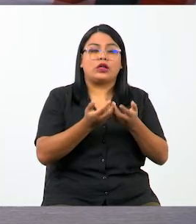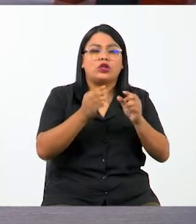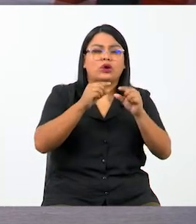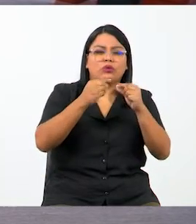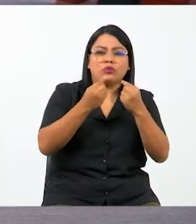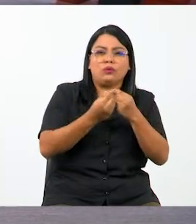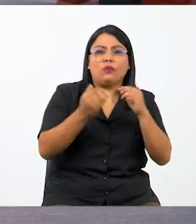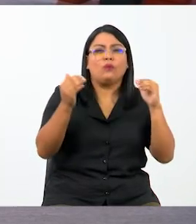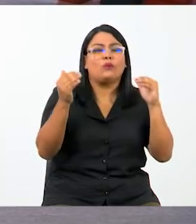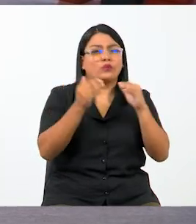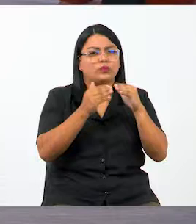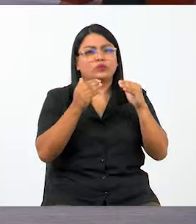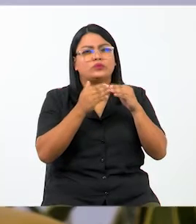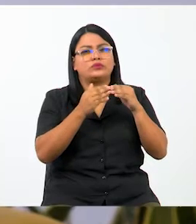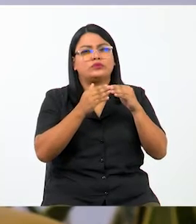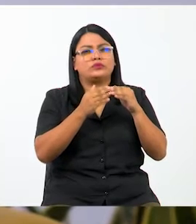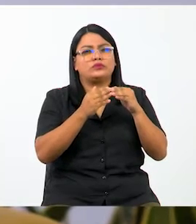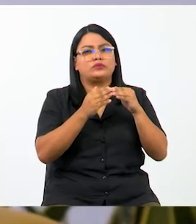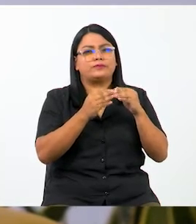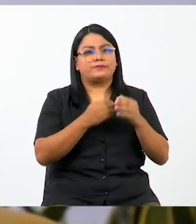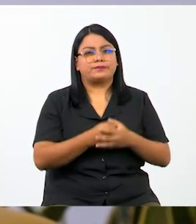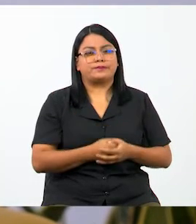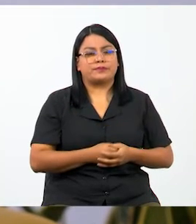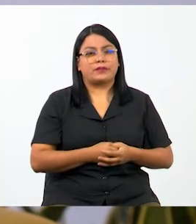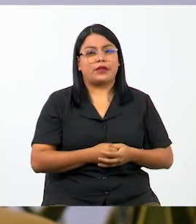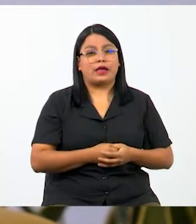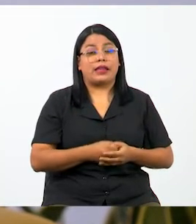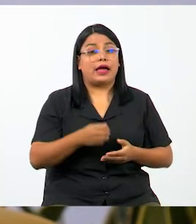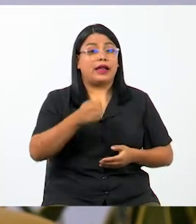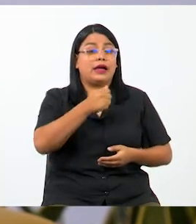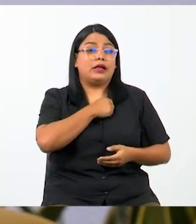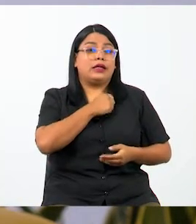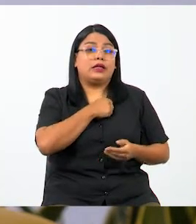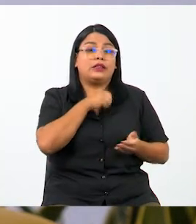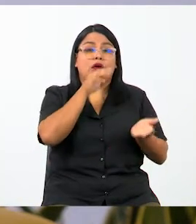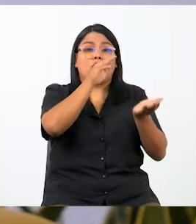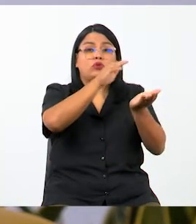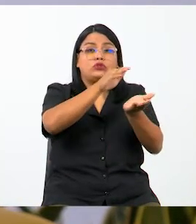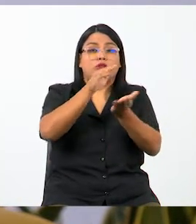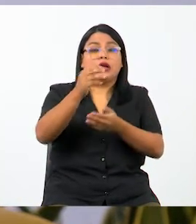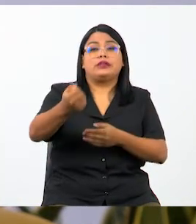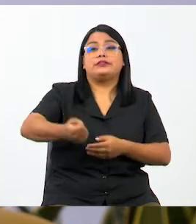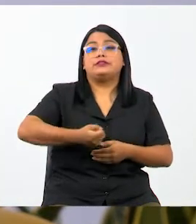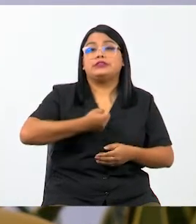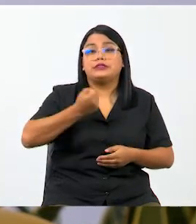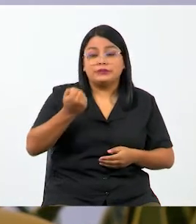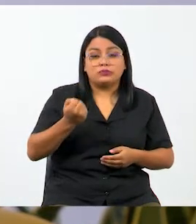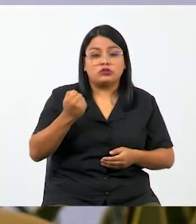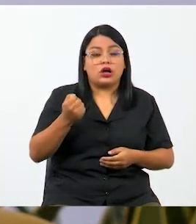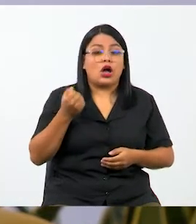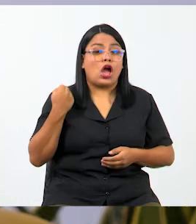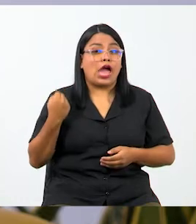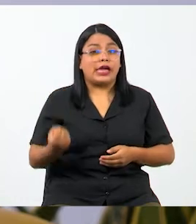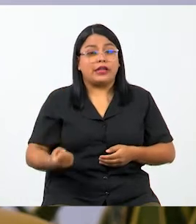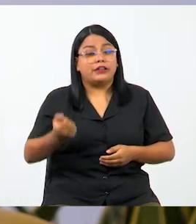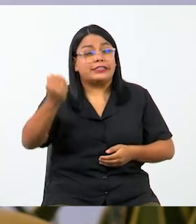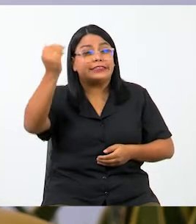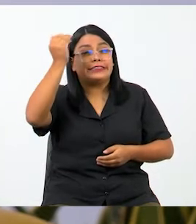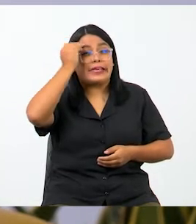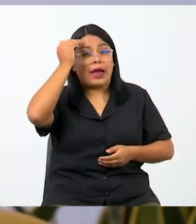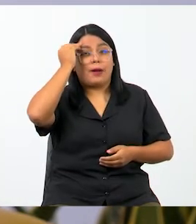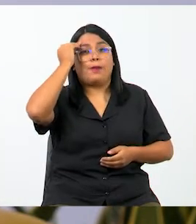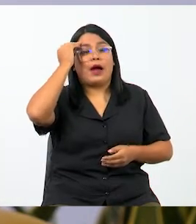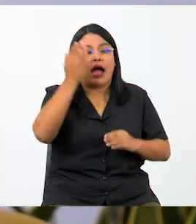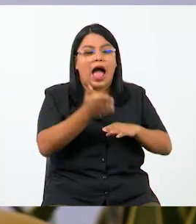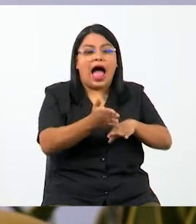la sección del producto de unidad. Es muy importante que el estudiante conozca antes de ser evaluado